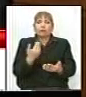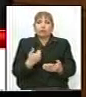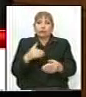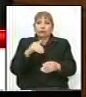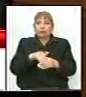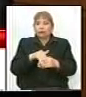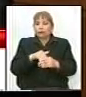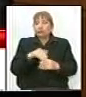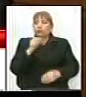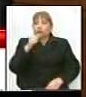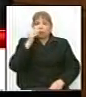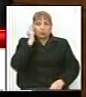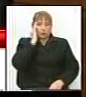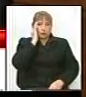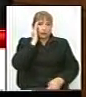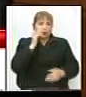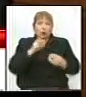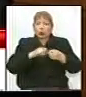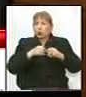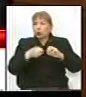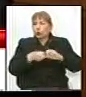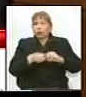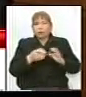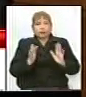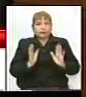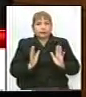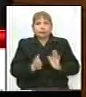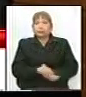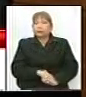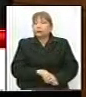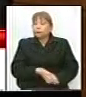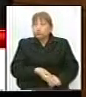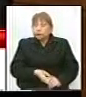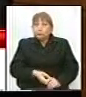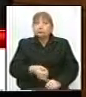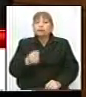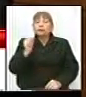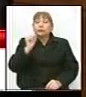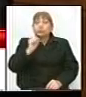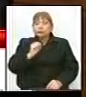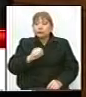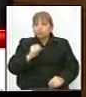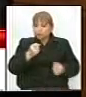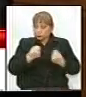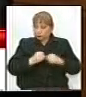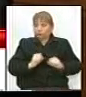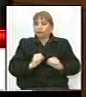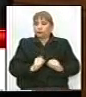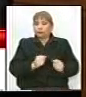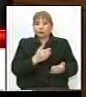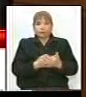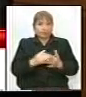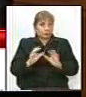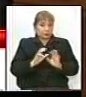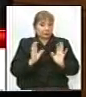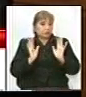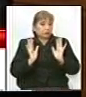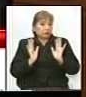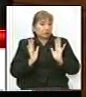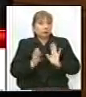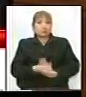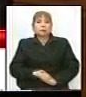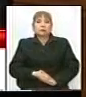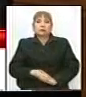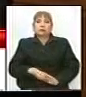electoral. Sé que es difícil, están las cosas muy complicadas, ya muy cercanas, pero si se intenta hacer ese esquema, puede servir de